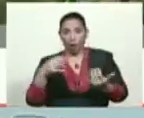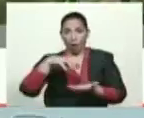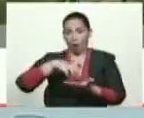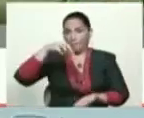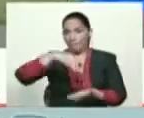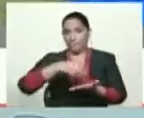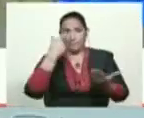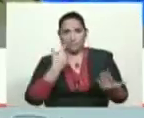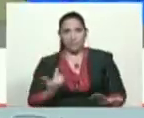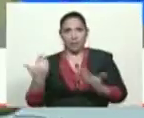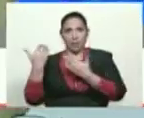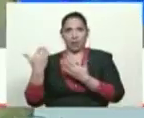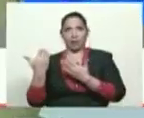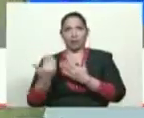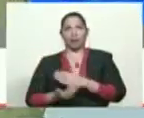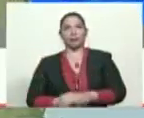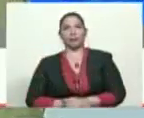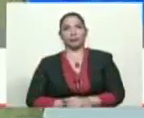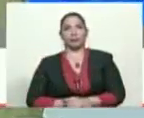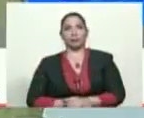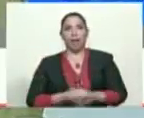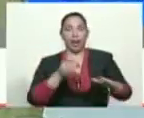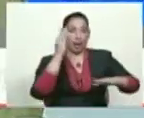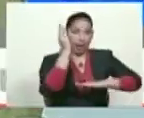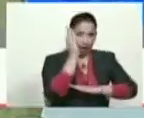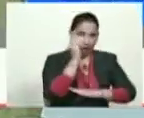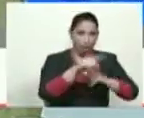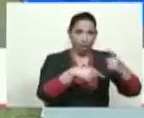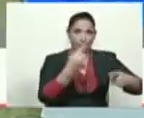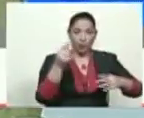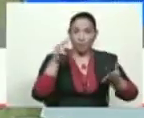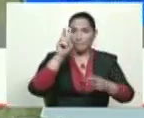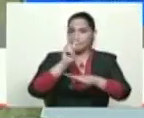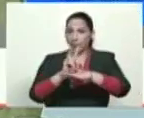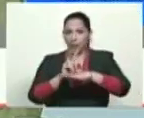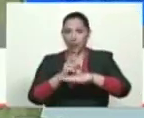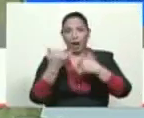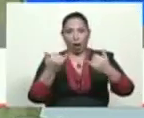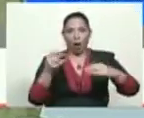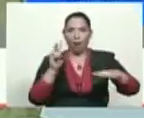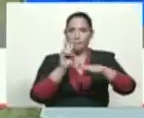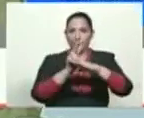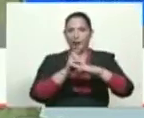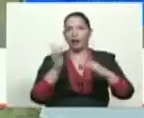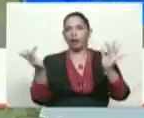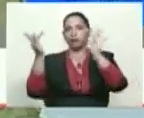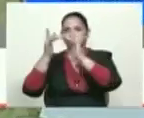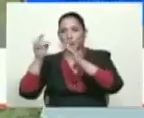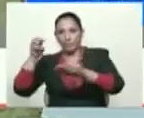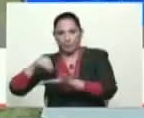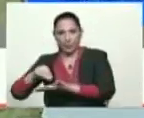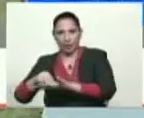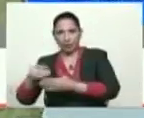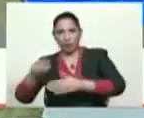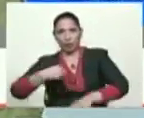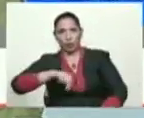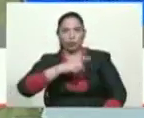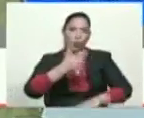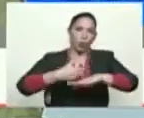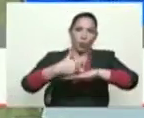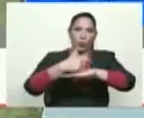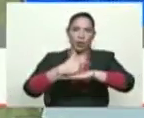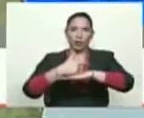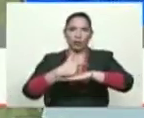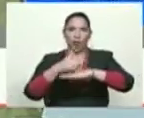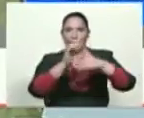de lara fuimos a vargas de vargas vamos a mirando ya tenemos a nuestro gobernador al